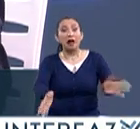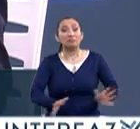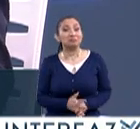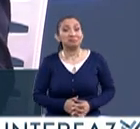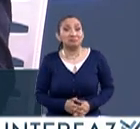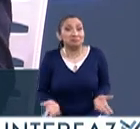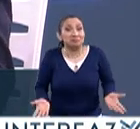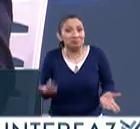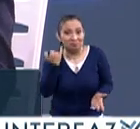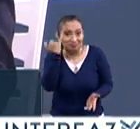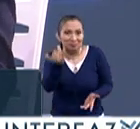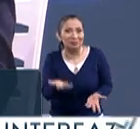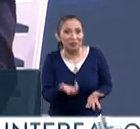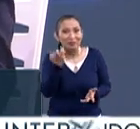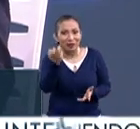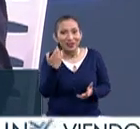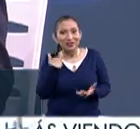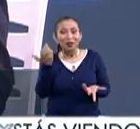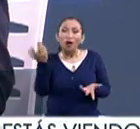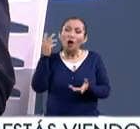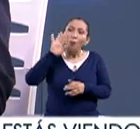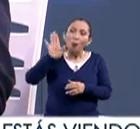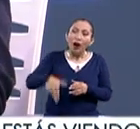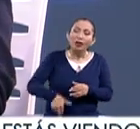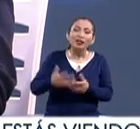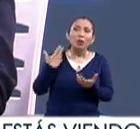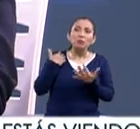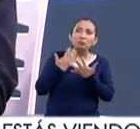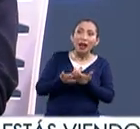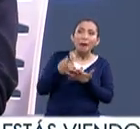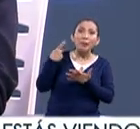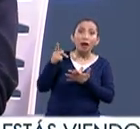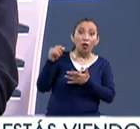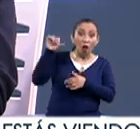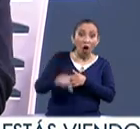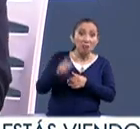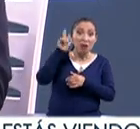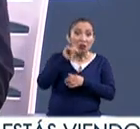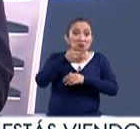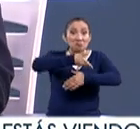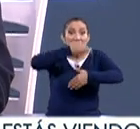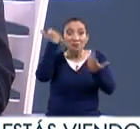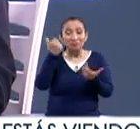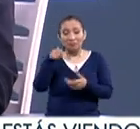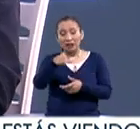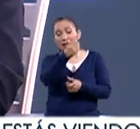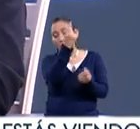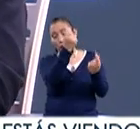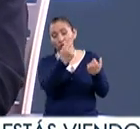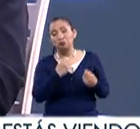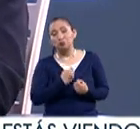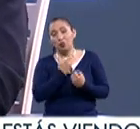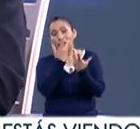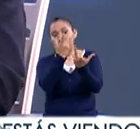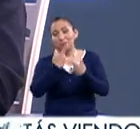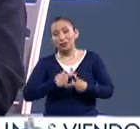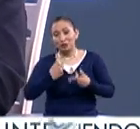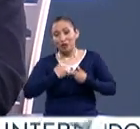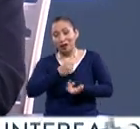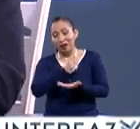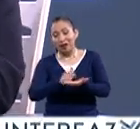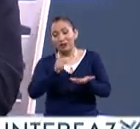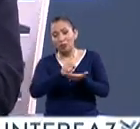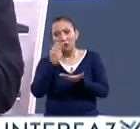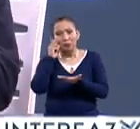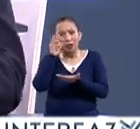vamos, ¿no? Sí. Claro. Entonces la esperada siempre resulta inesperada, y yo creo que los poetas, sobre todo los poetas, tienen esa capacidad de